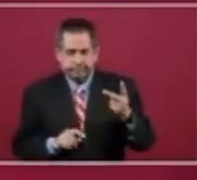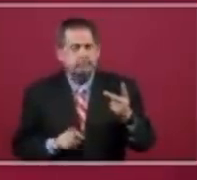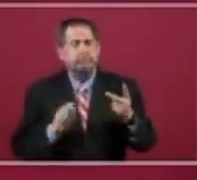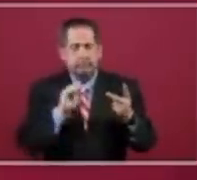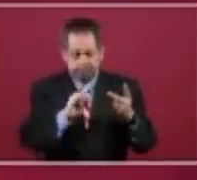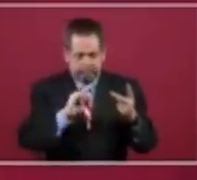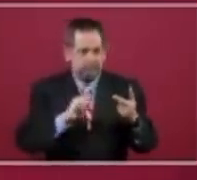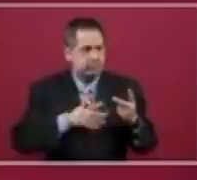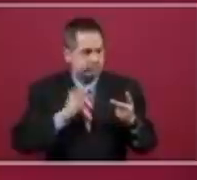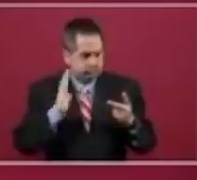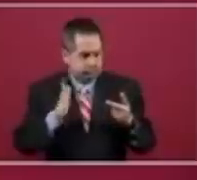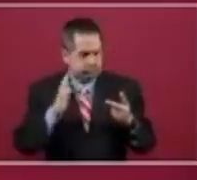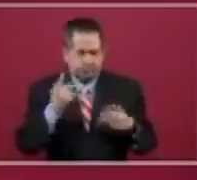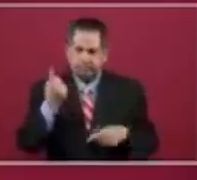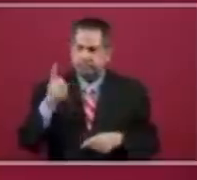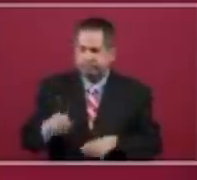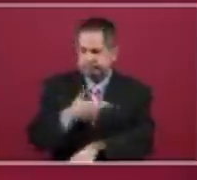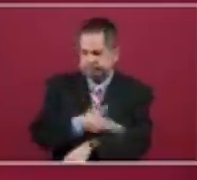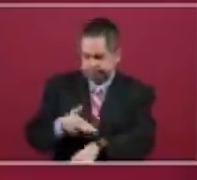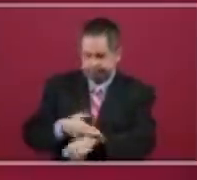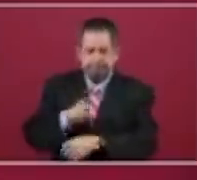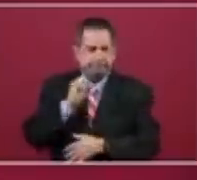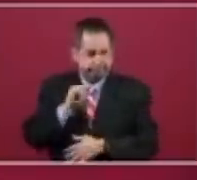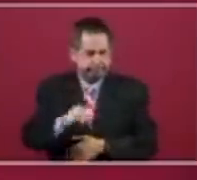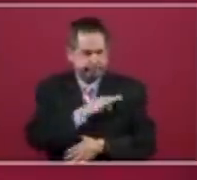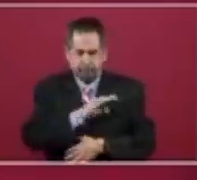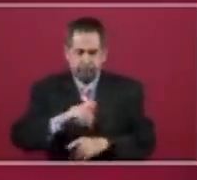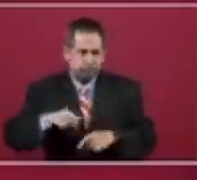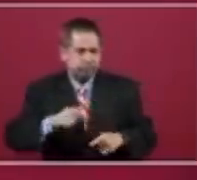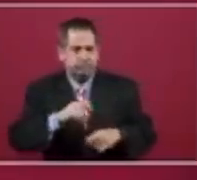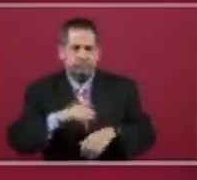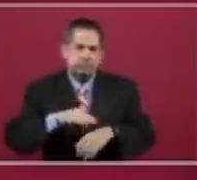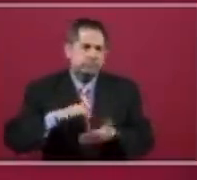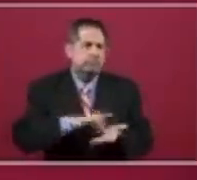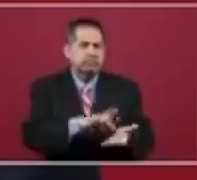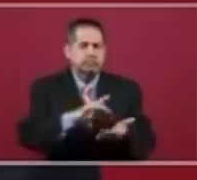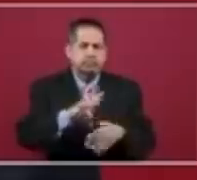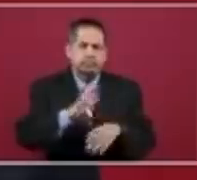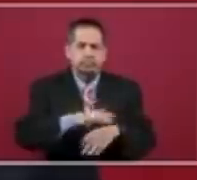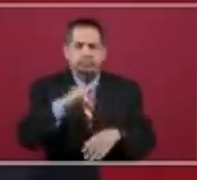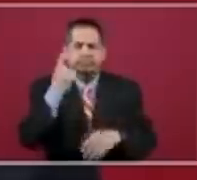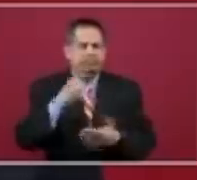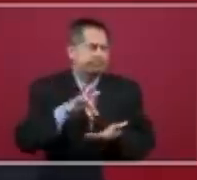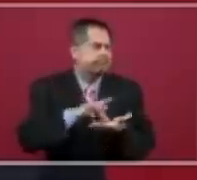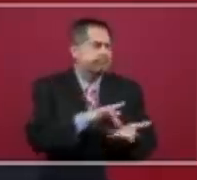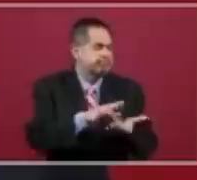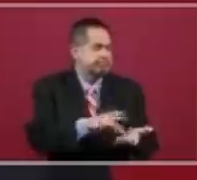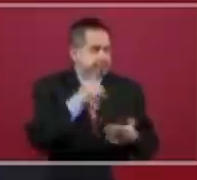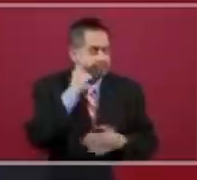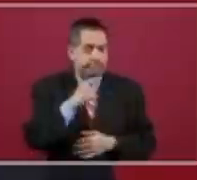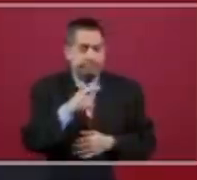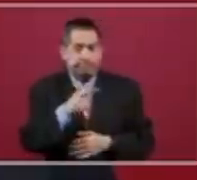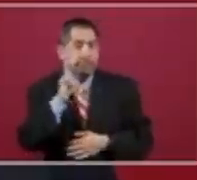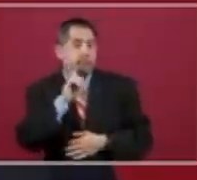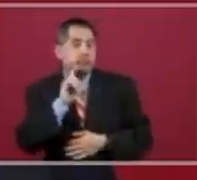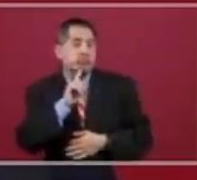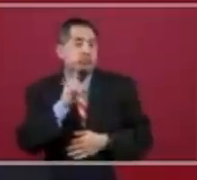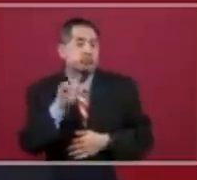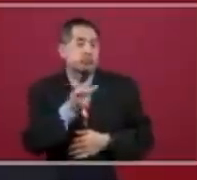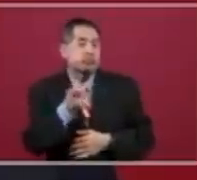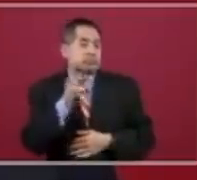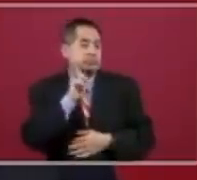di instrucciones para que se den todas las facilidades y que las hermanas